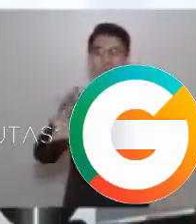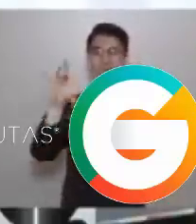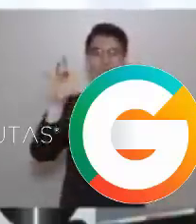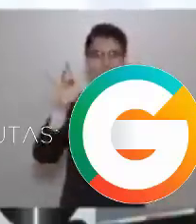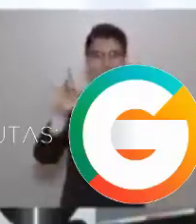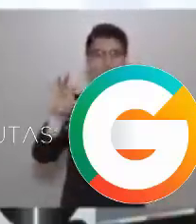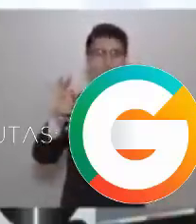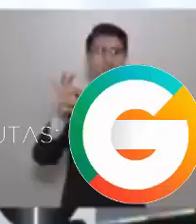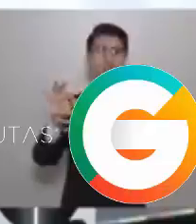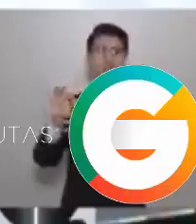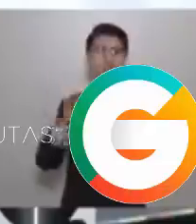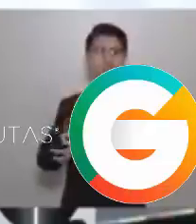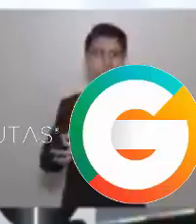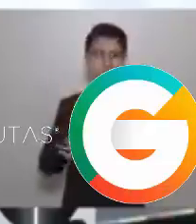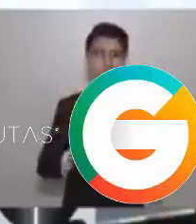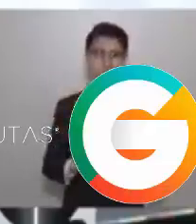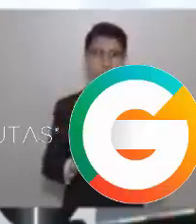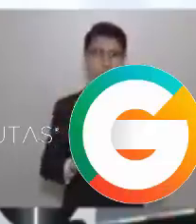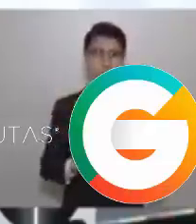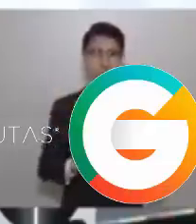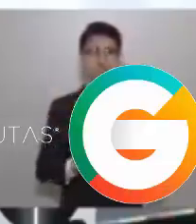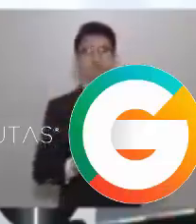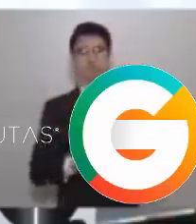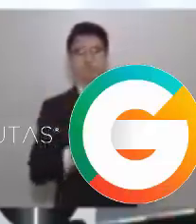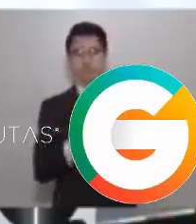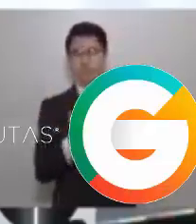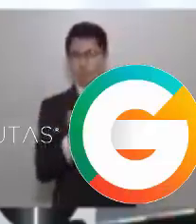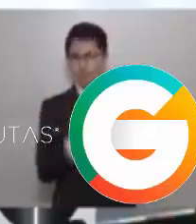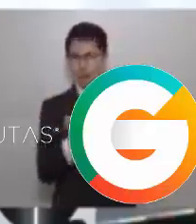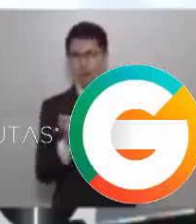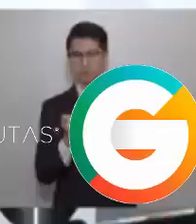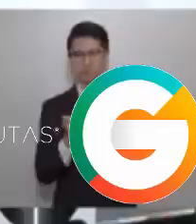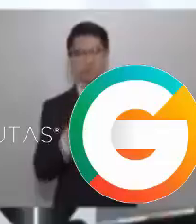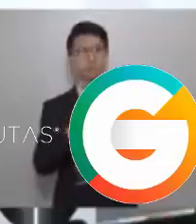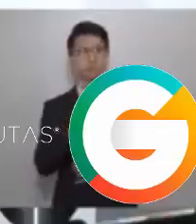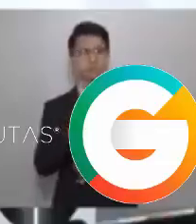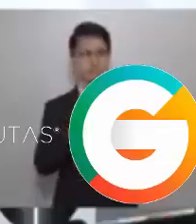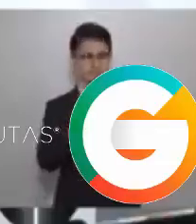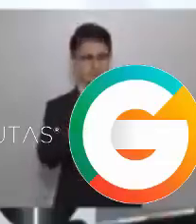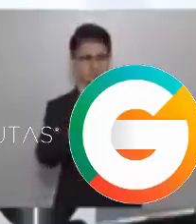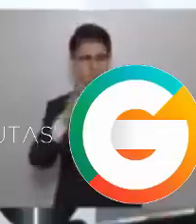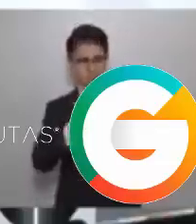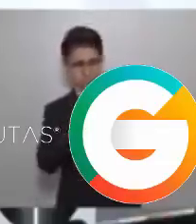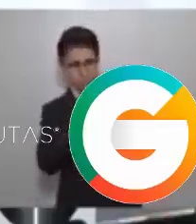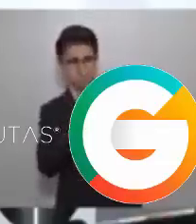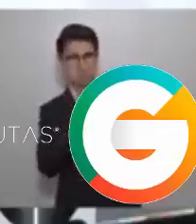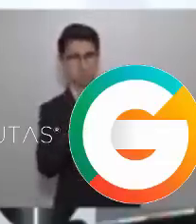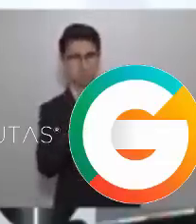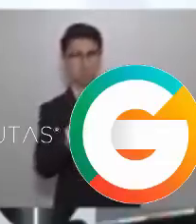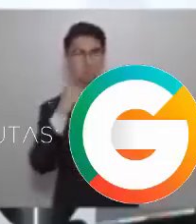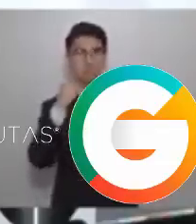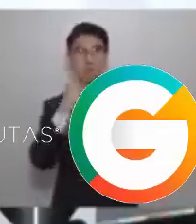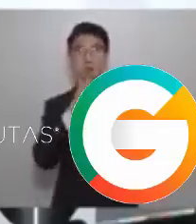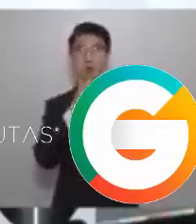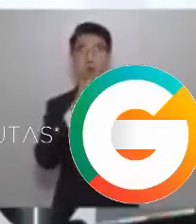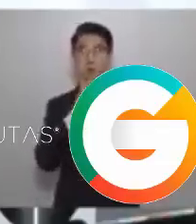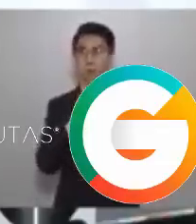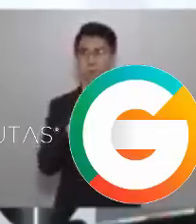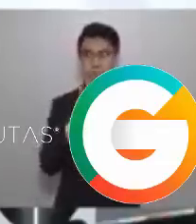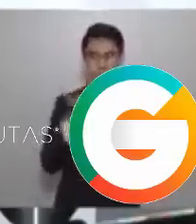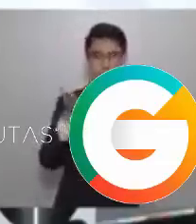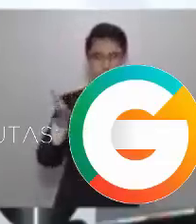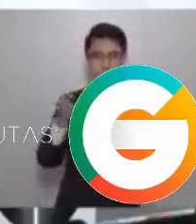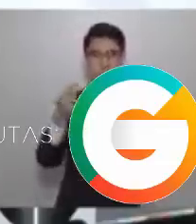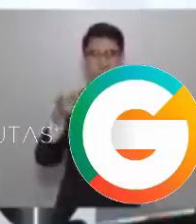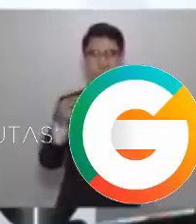sido también agredido por este sujeto cuyo apodo les resultará familiar,